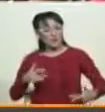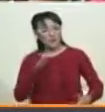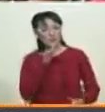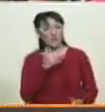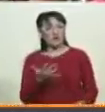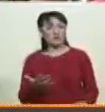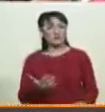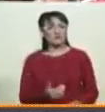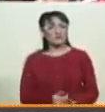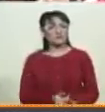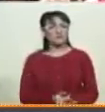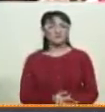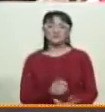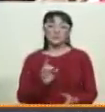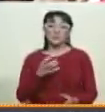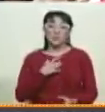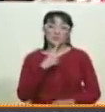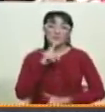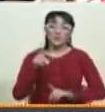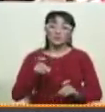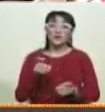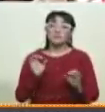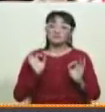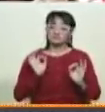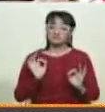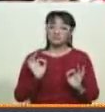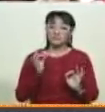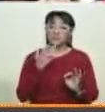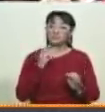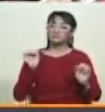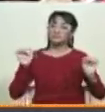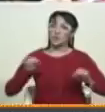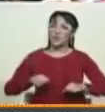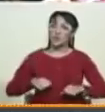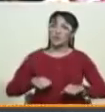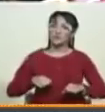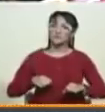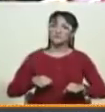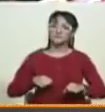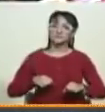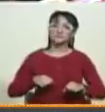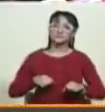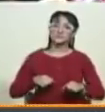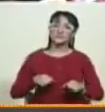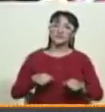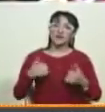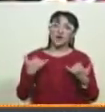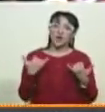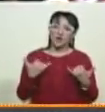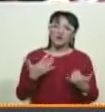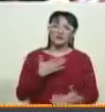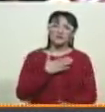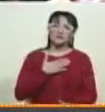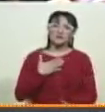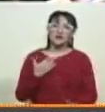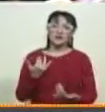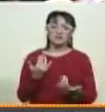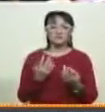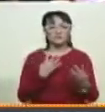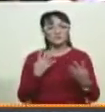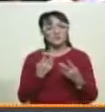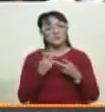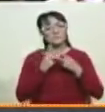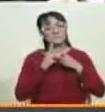por supuesto, que se consustancien, pero sí lograremos, sí estamos dispuestos a lograr y estamos empeñados en lograr un nivel de